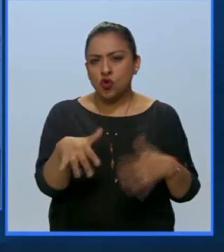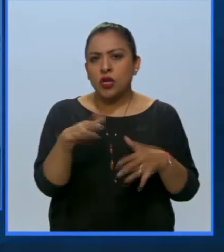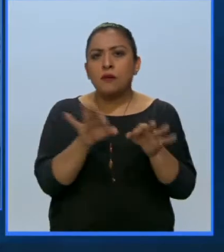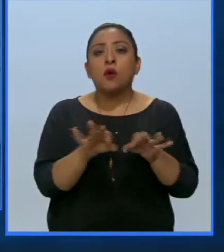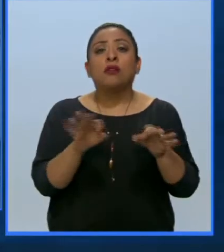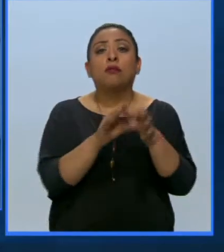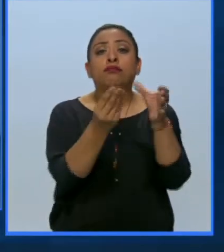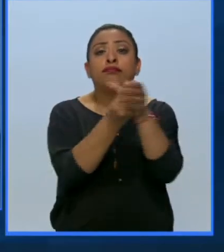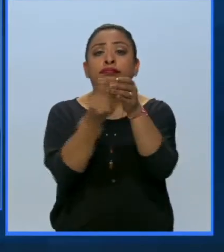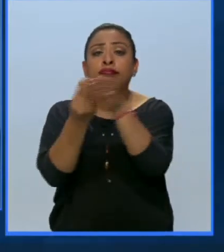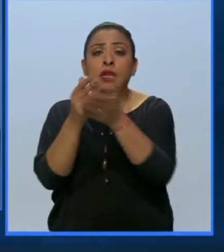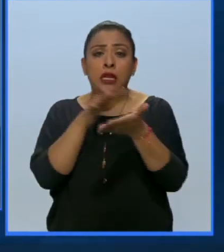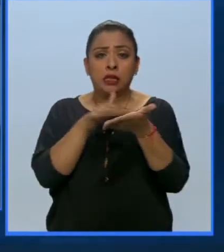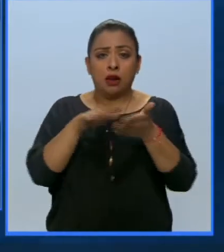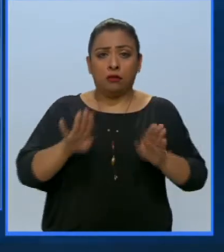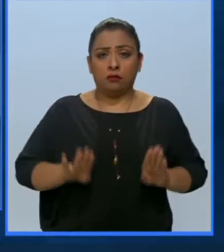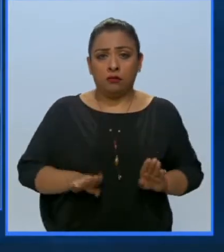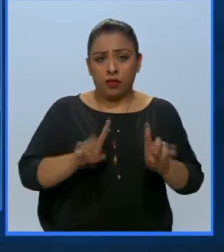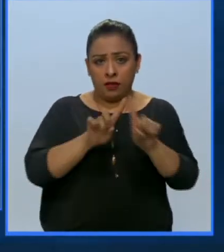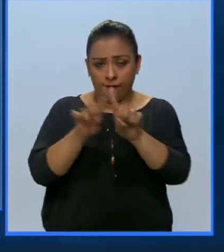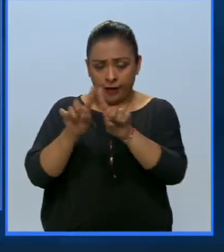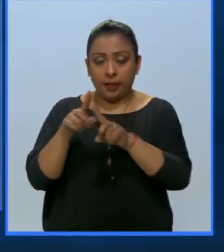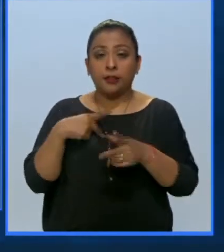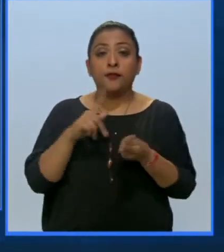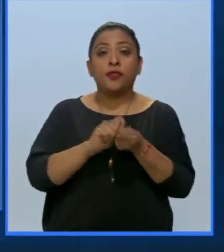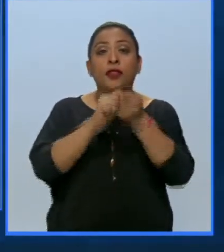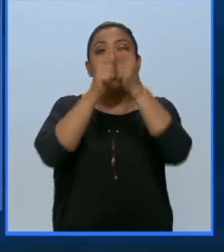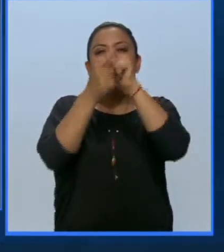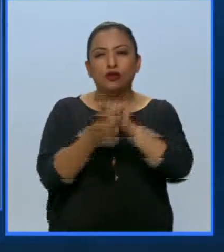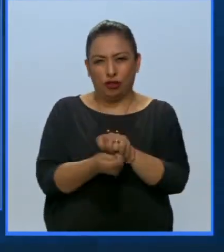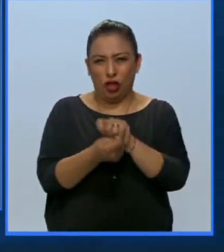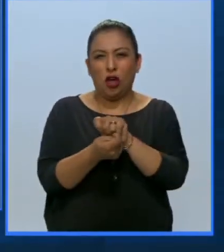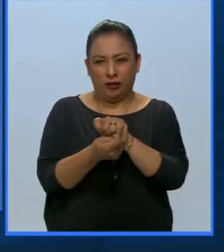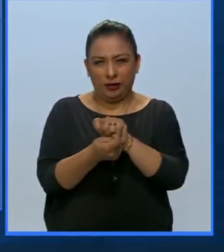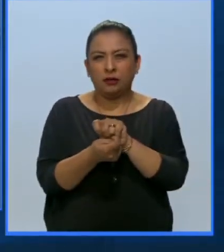géneros literarios. En la traducción de una manera